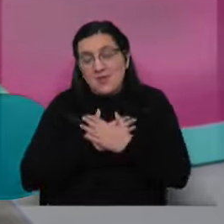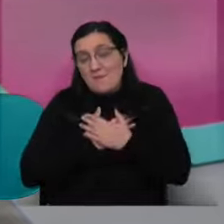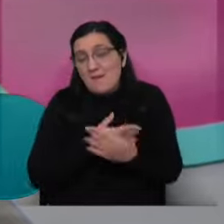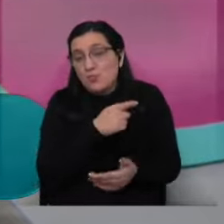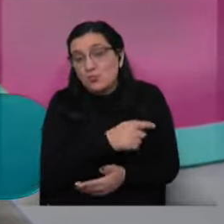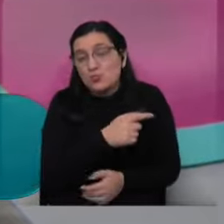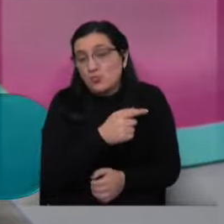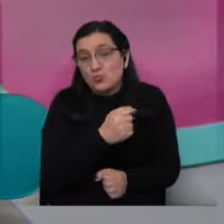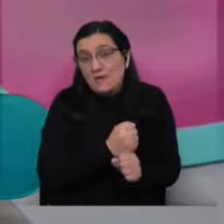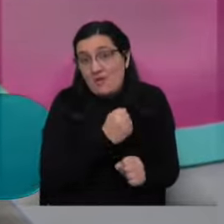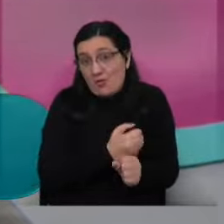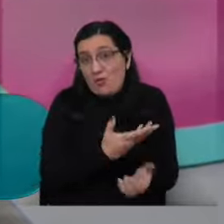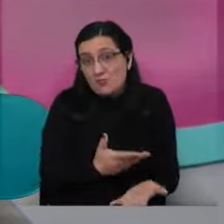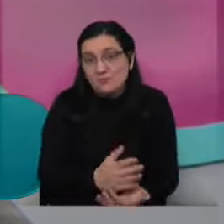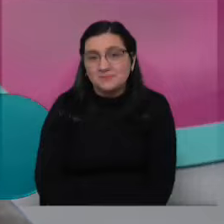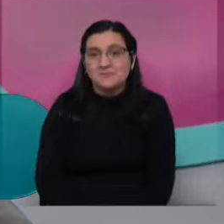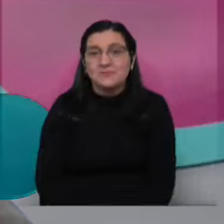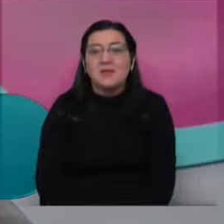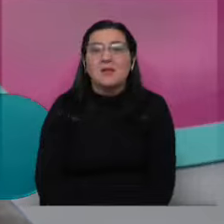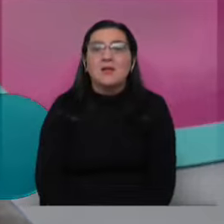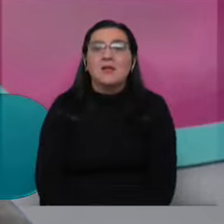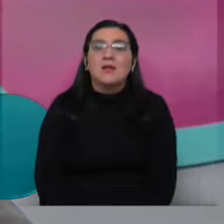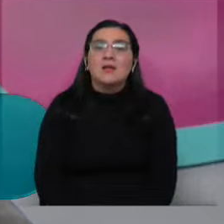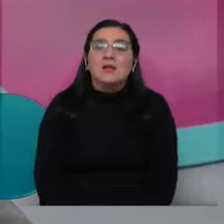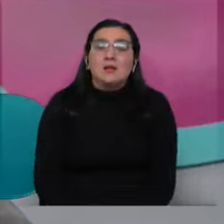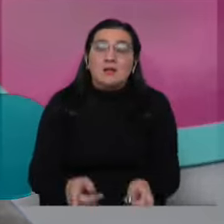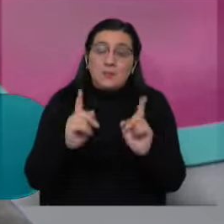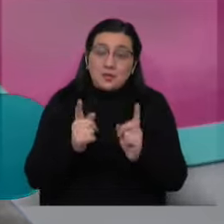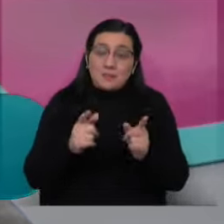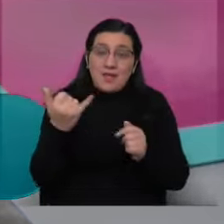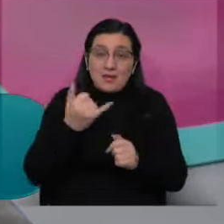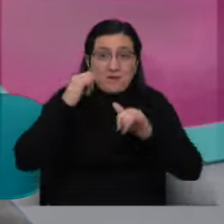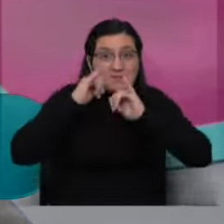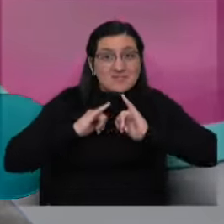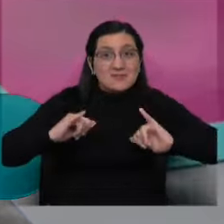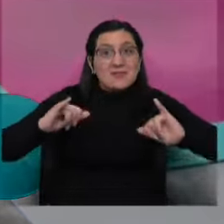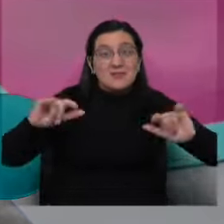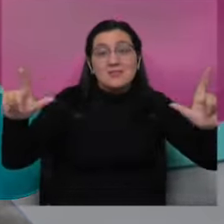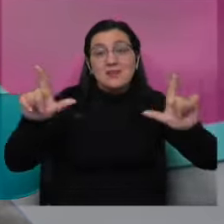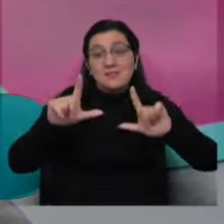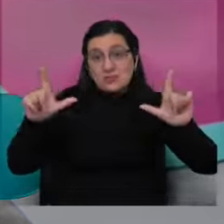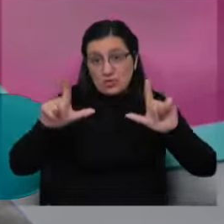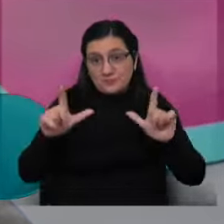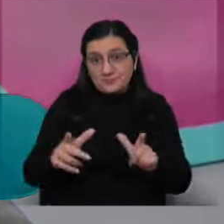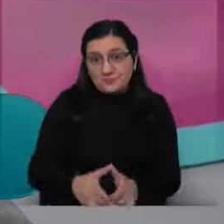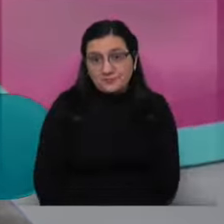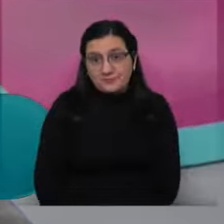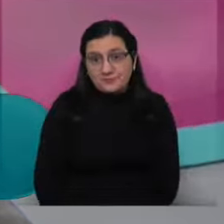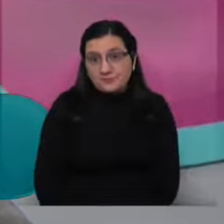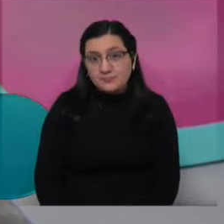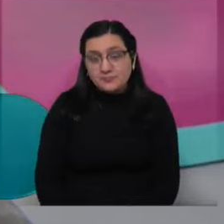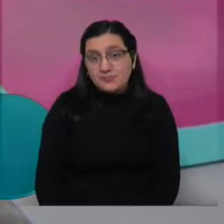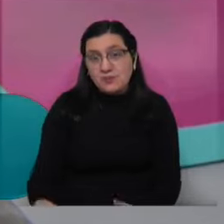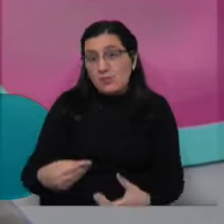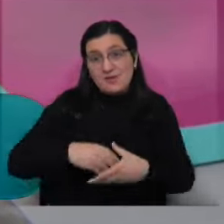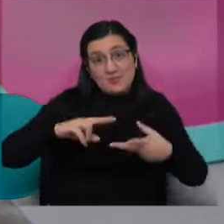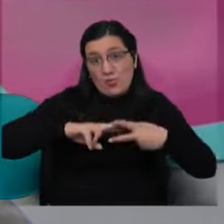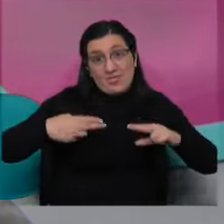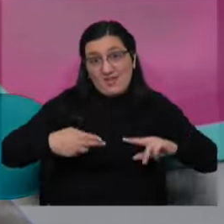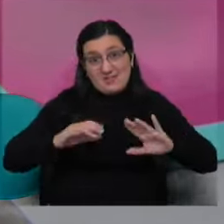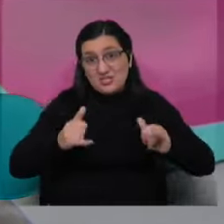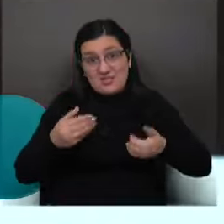tu trayectoria este también hay una una visibilidad en televisión que hoy por hoy es es como parte de tu ADN también